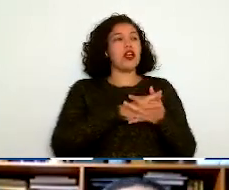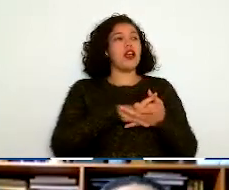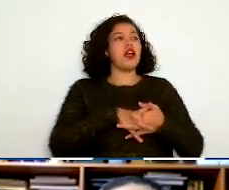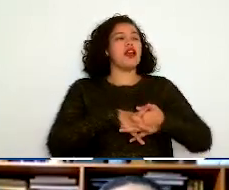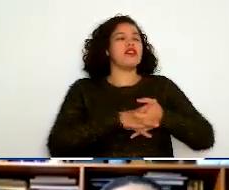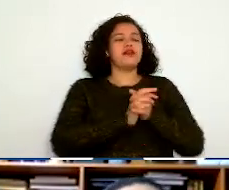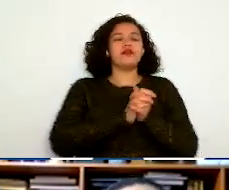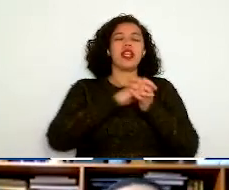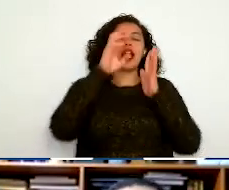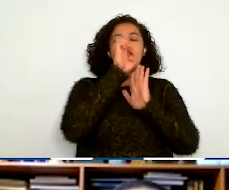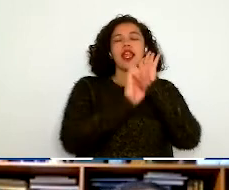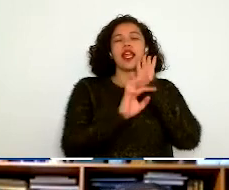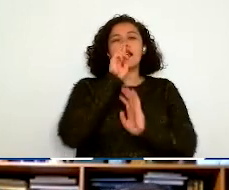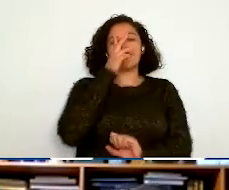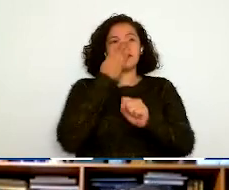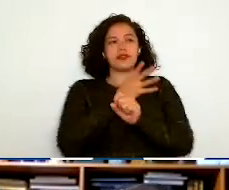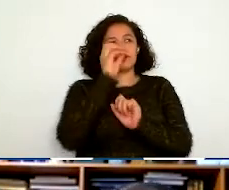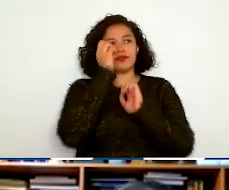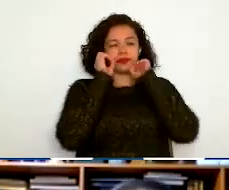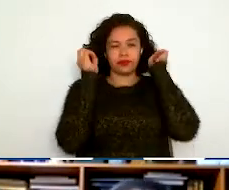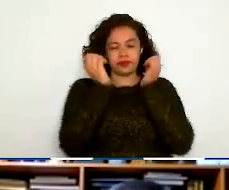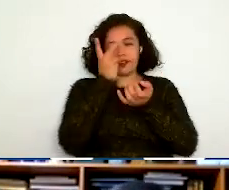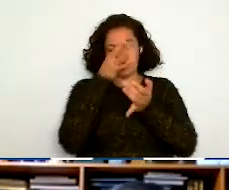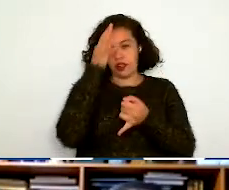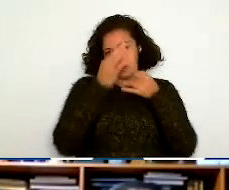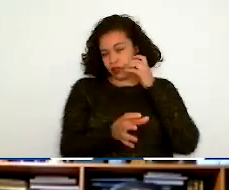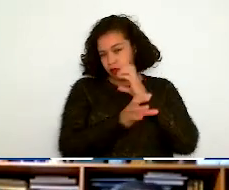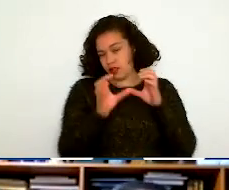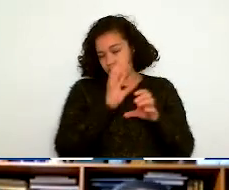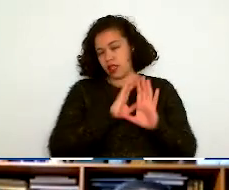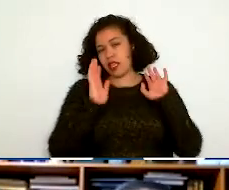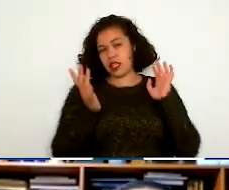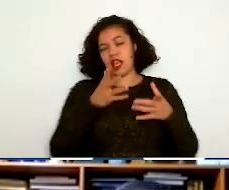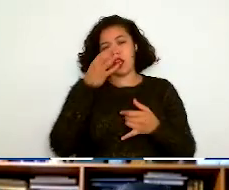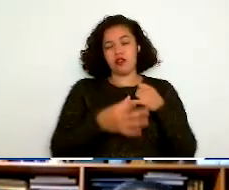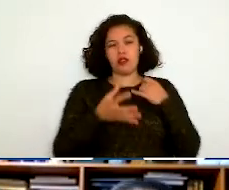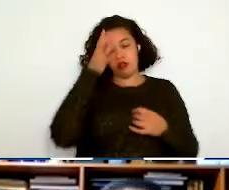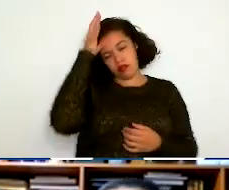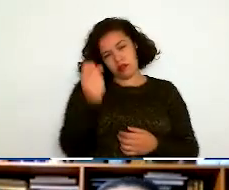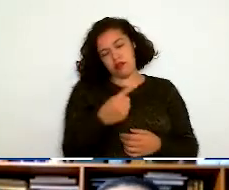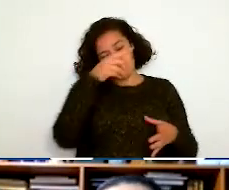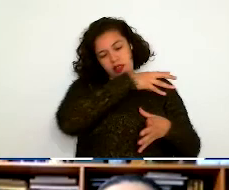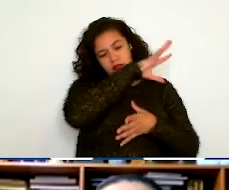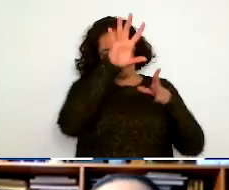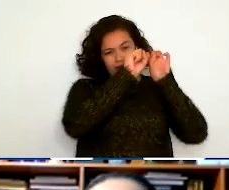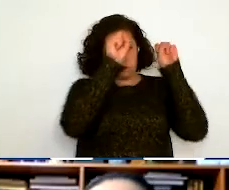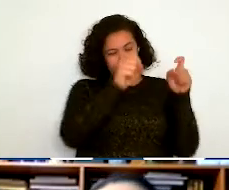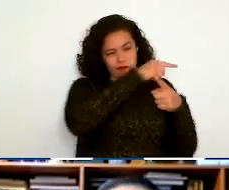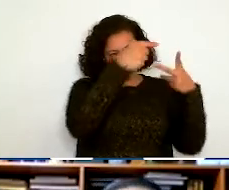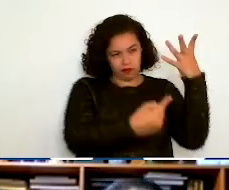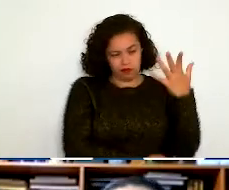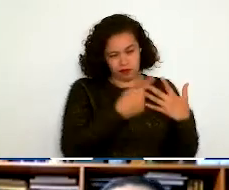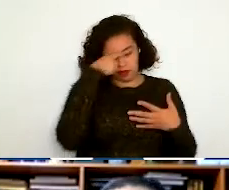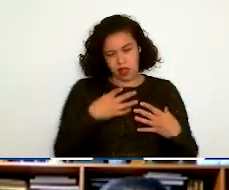de la responsabilidad organizacional, es el último elemento o el último constructo que forma parte del sistema, de los sistemas